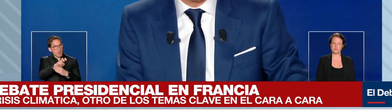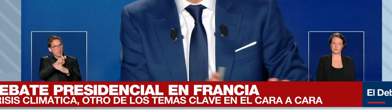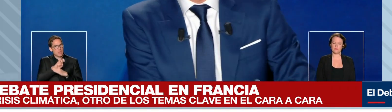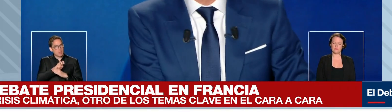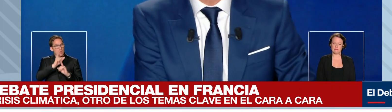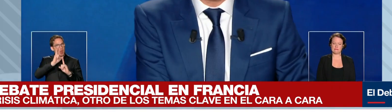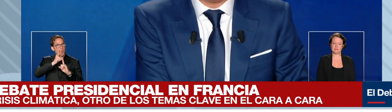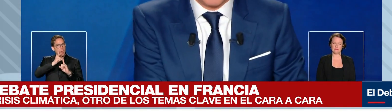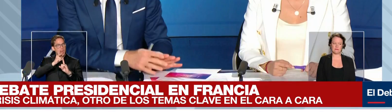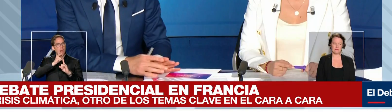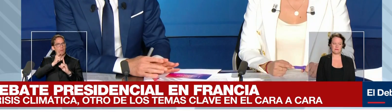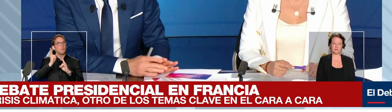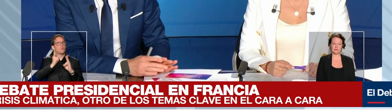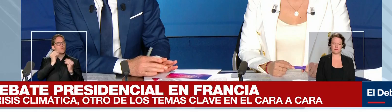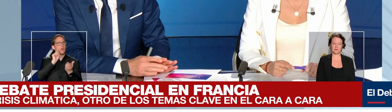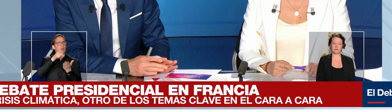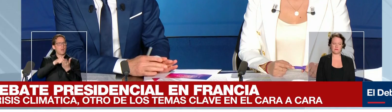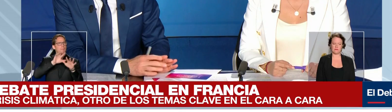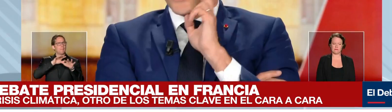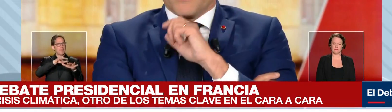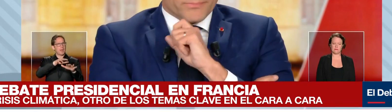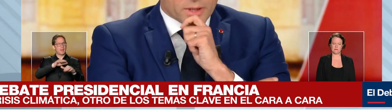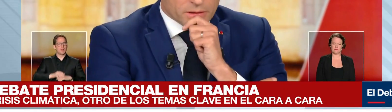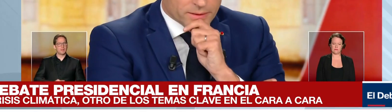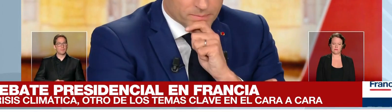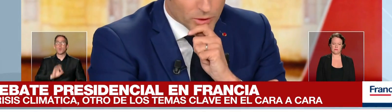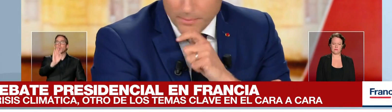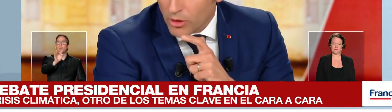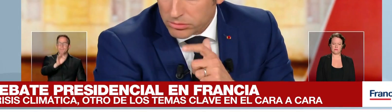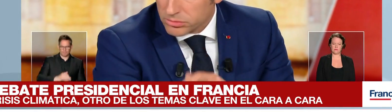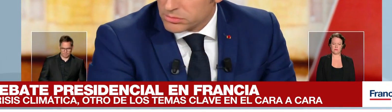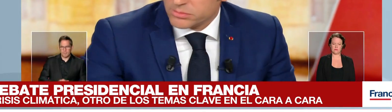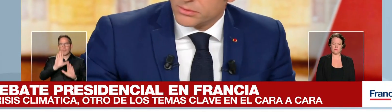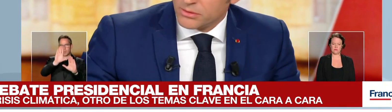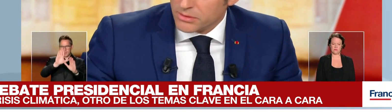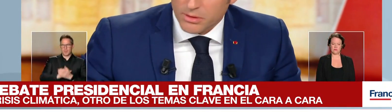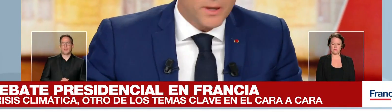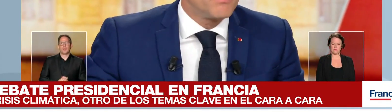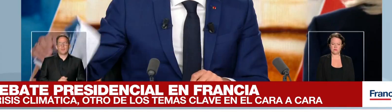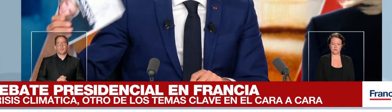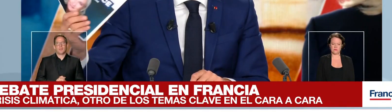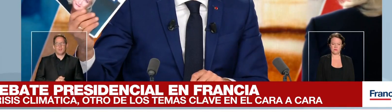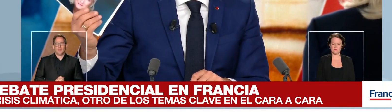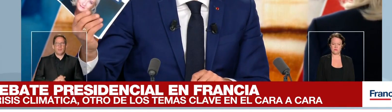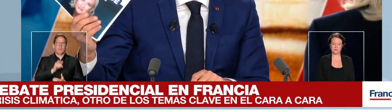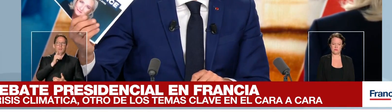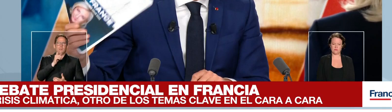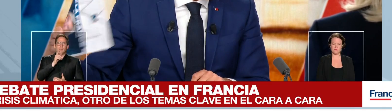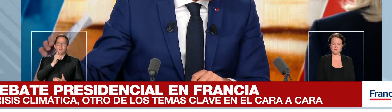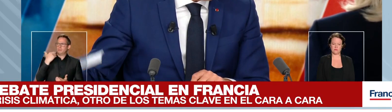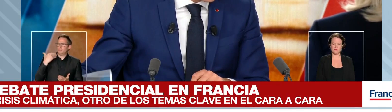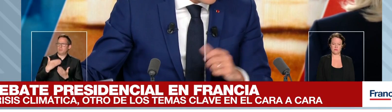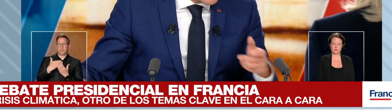favor, sobre todo las eólicas en el mar? Sí, bueno, primero. No